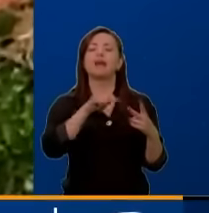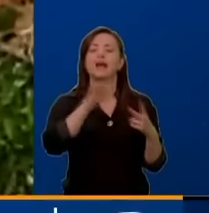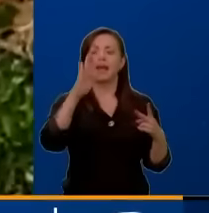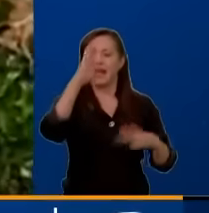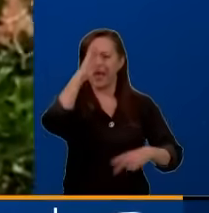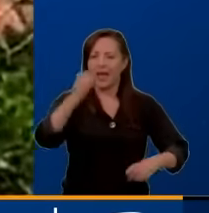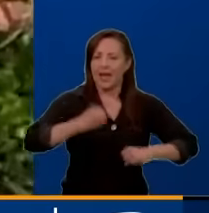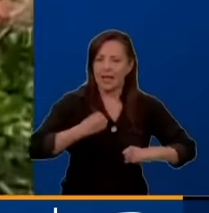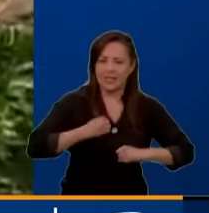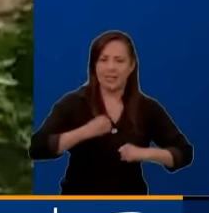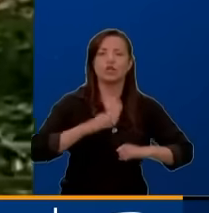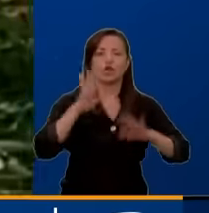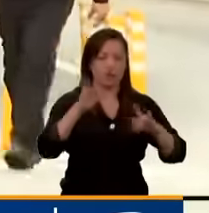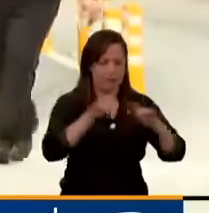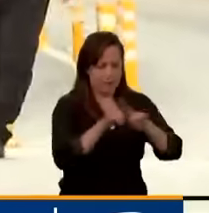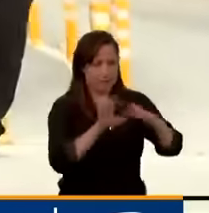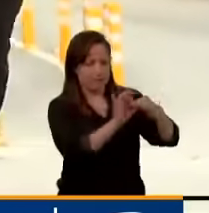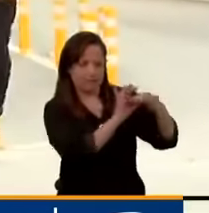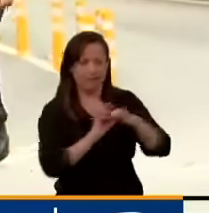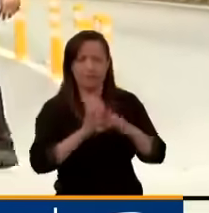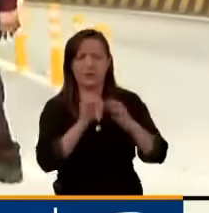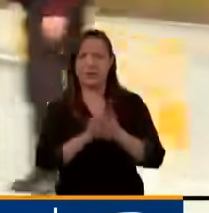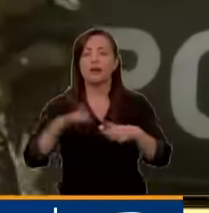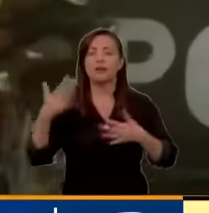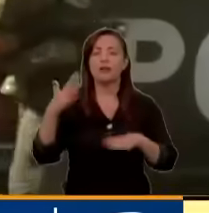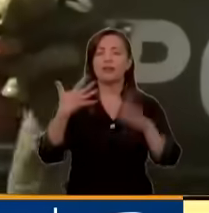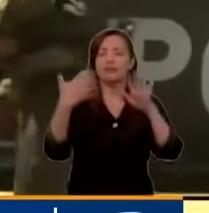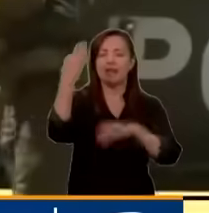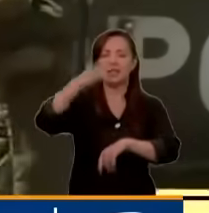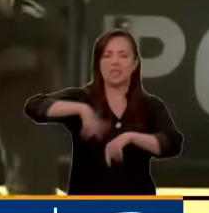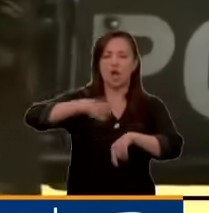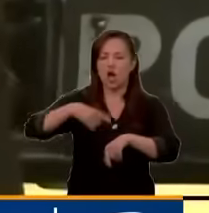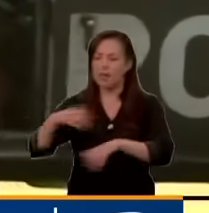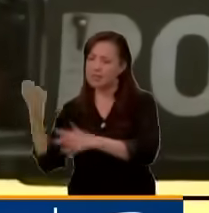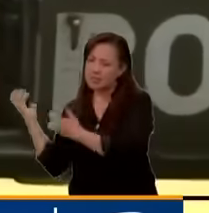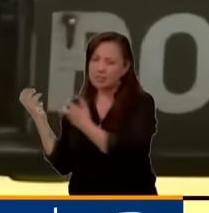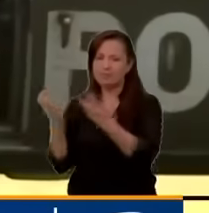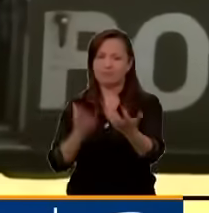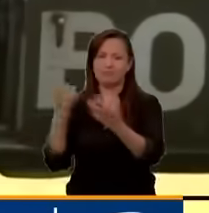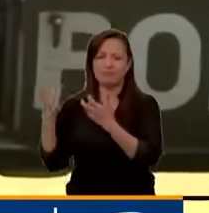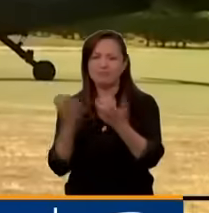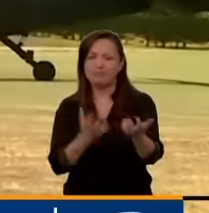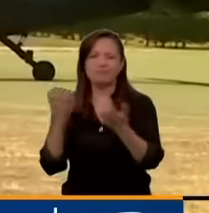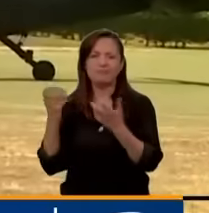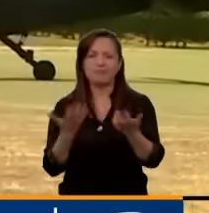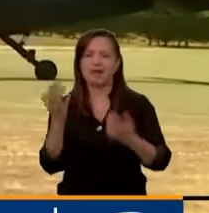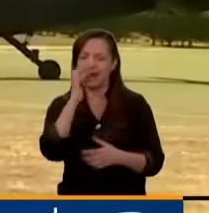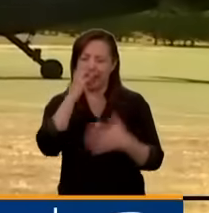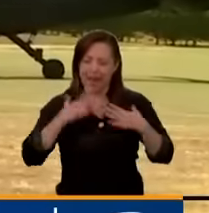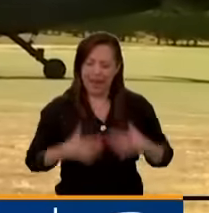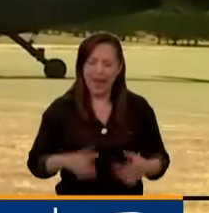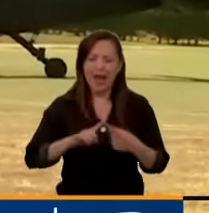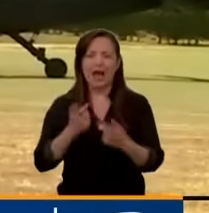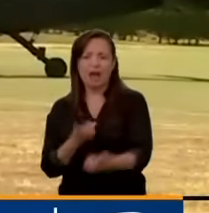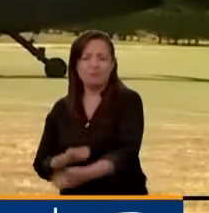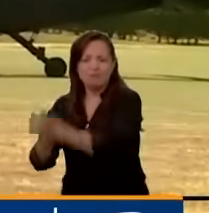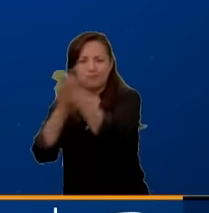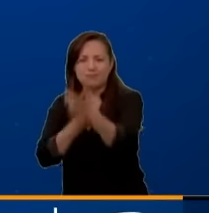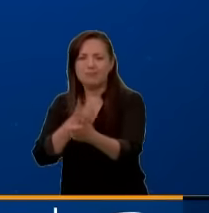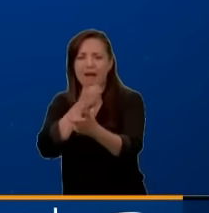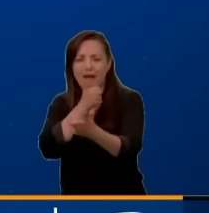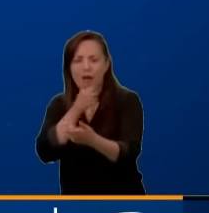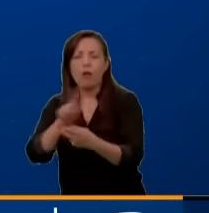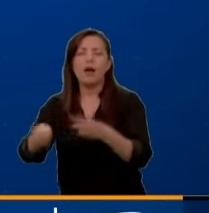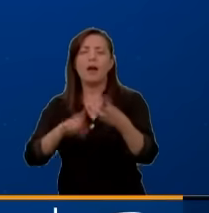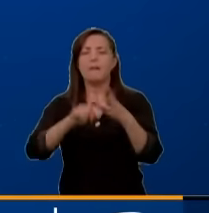conflagración, que duró activa por cerca de 13 horas, movilizó a más de un centenar de hombres de bomberos, defensa civil, el ejército y la policía. Las